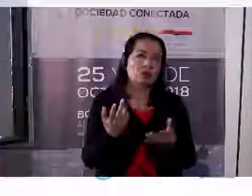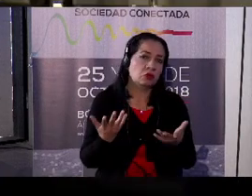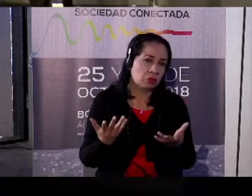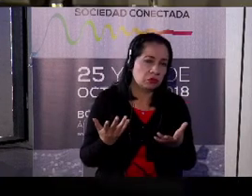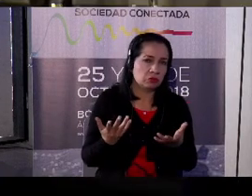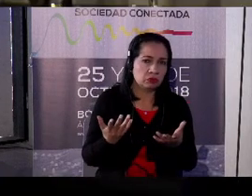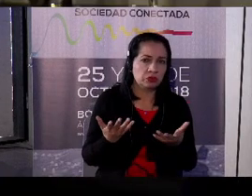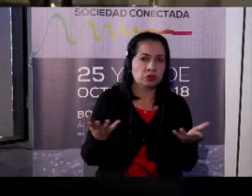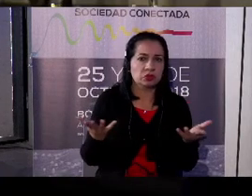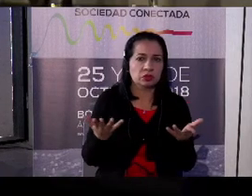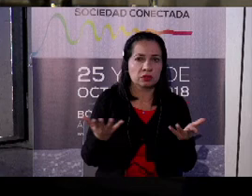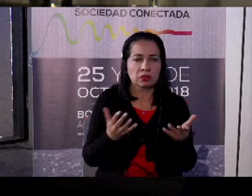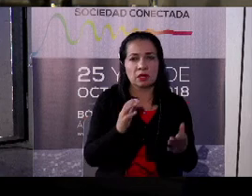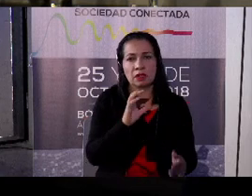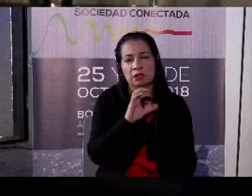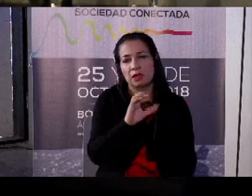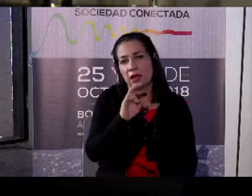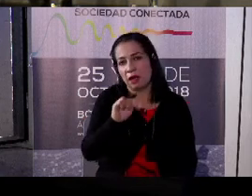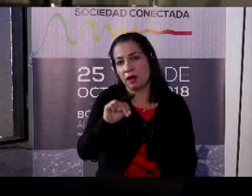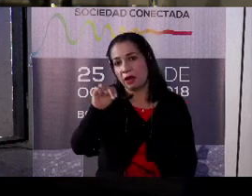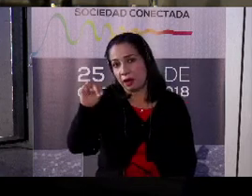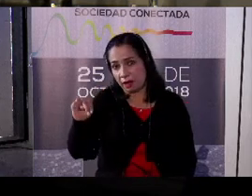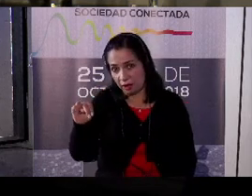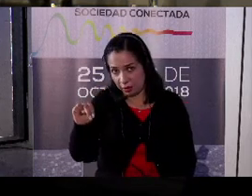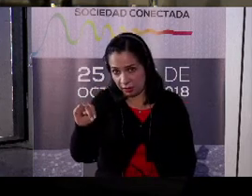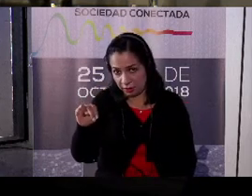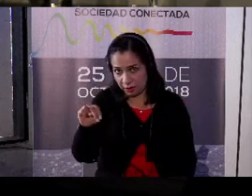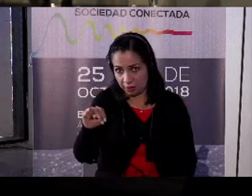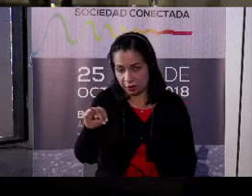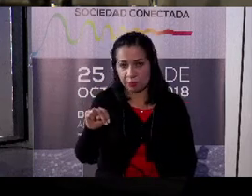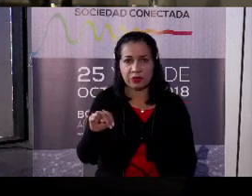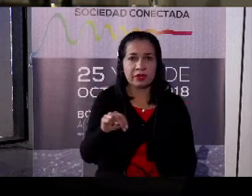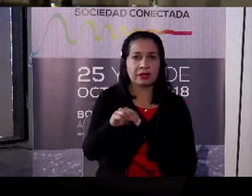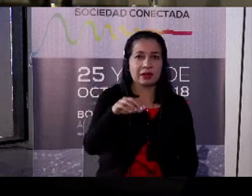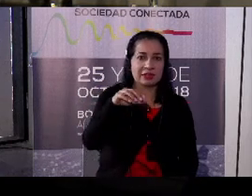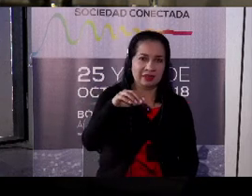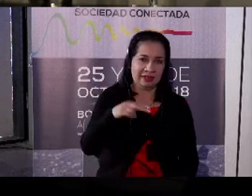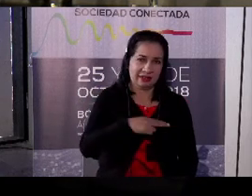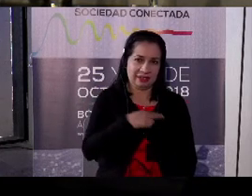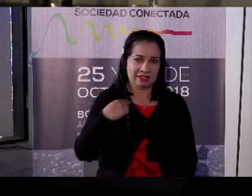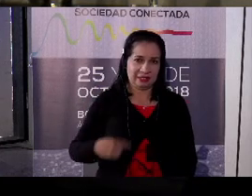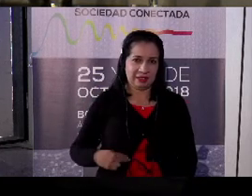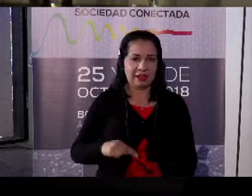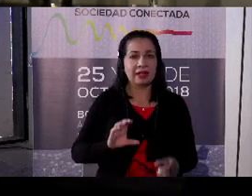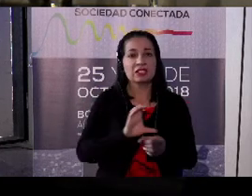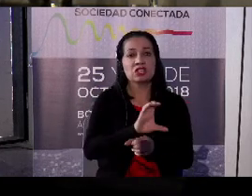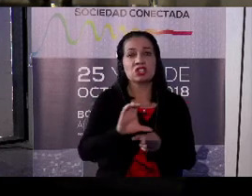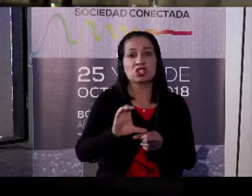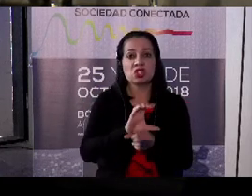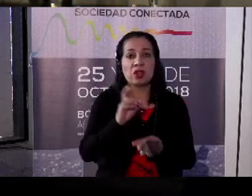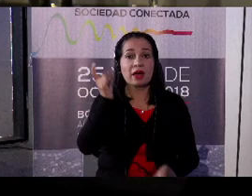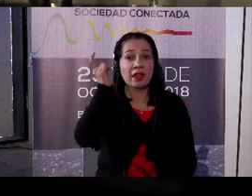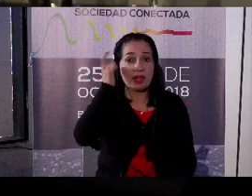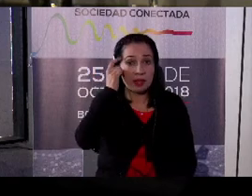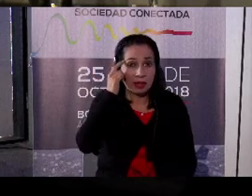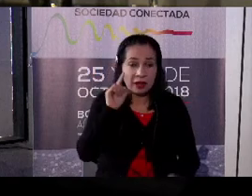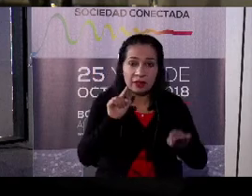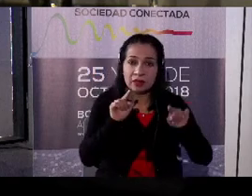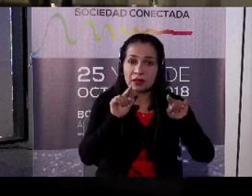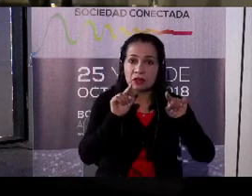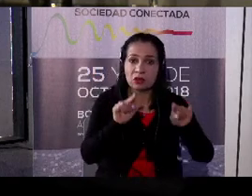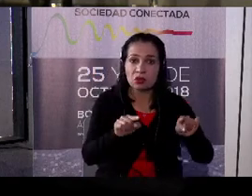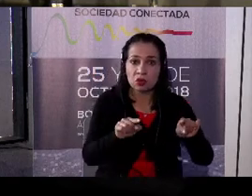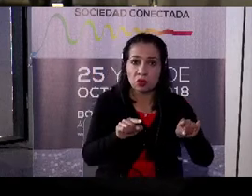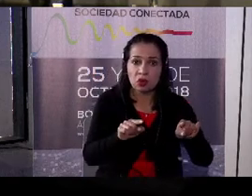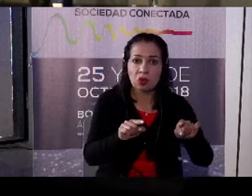Esto fue reportado por CNN yinan es una ciudad inteligente donde su rostro es su tarjeta de